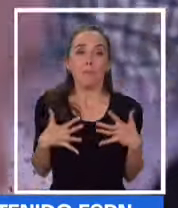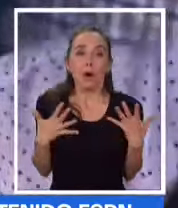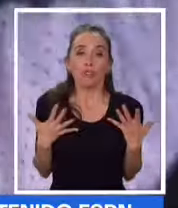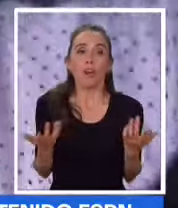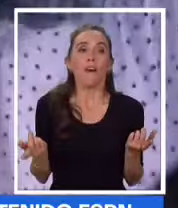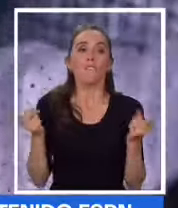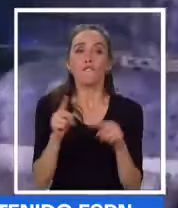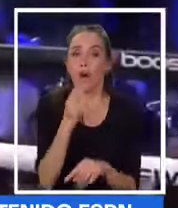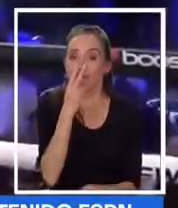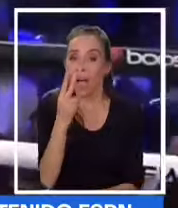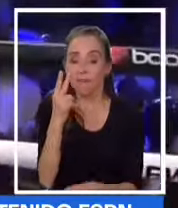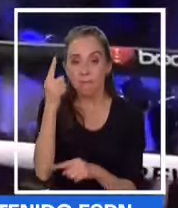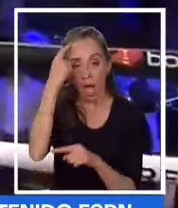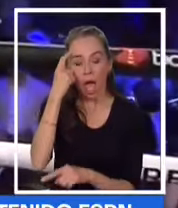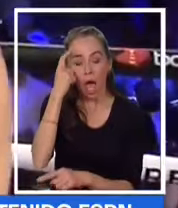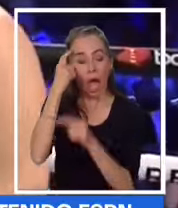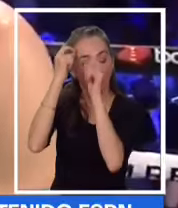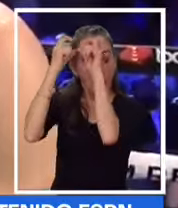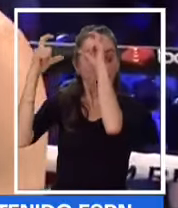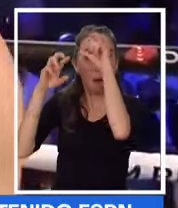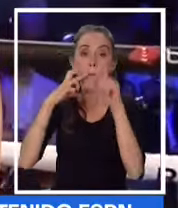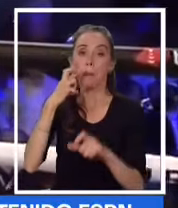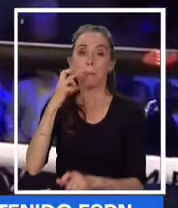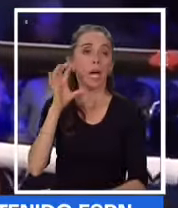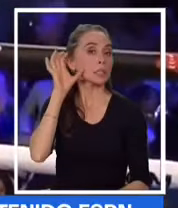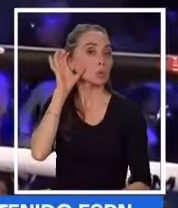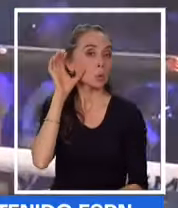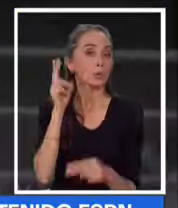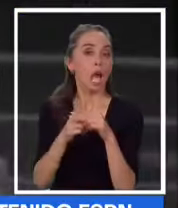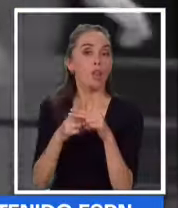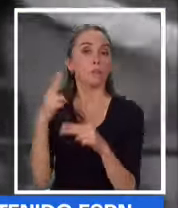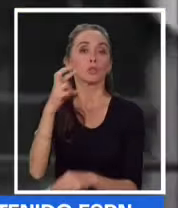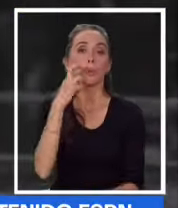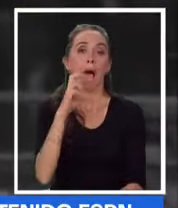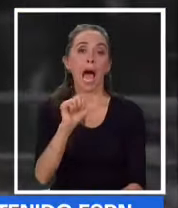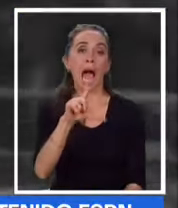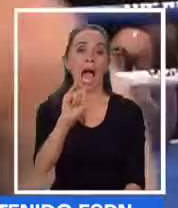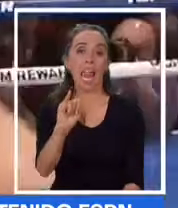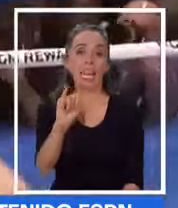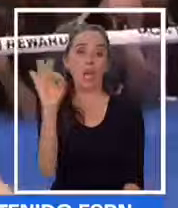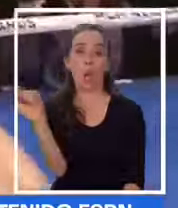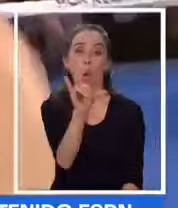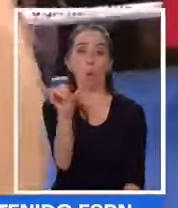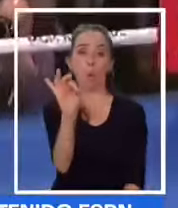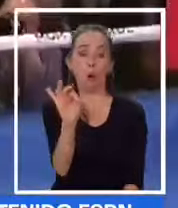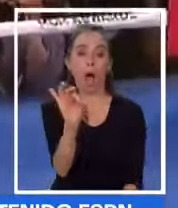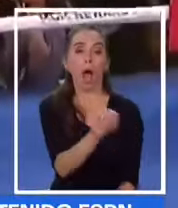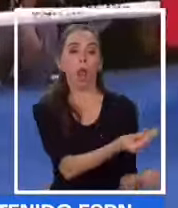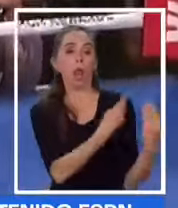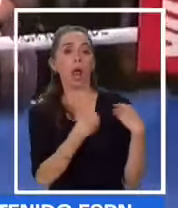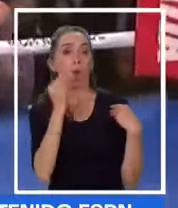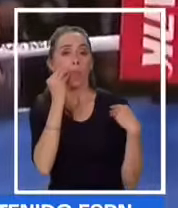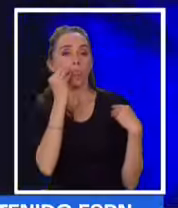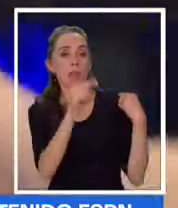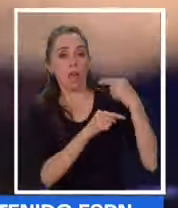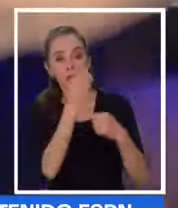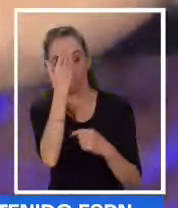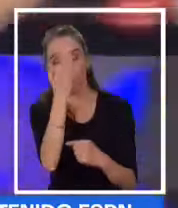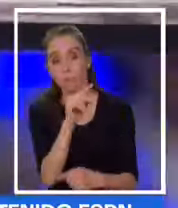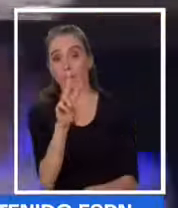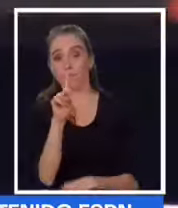porque vuelve a ver a su papá, vuelve a escuchar el nombre de su papá. El legado Ali cobra vida en las manos del nieto de la leyenda.